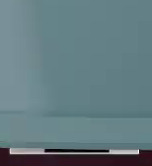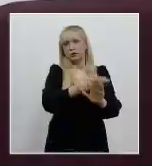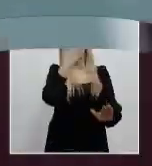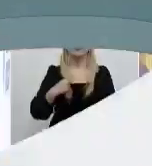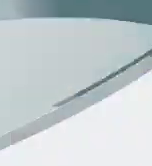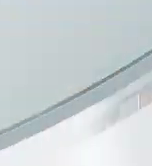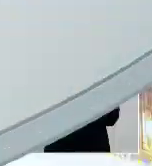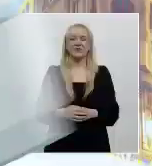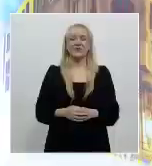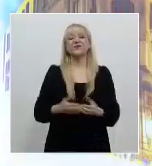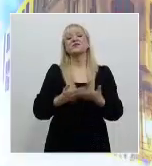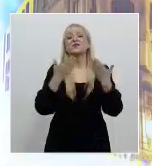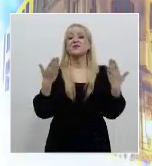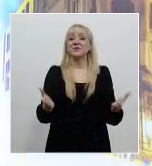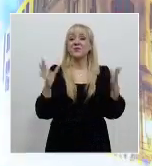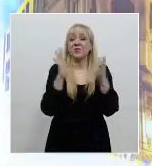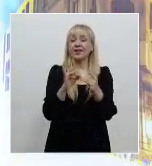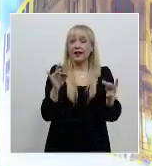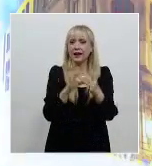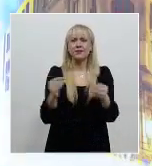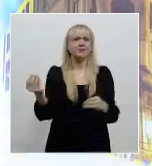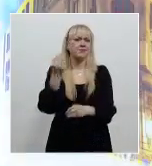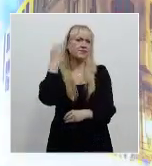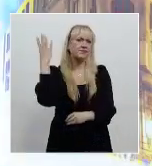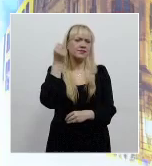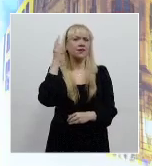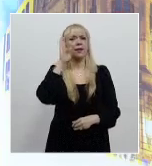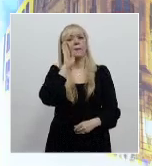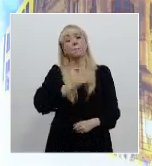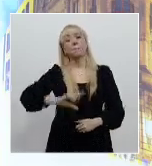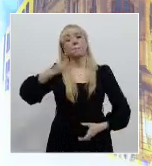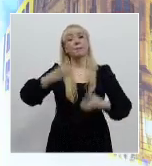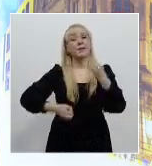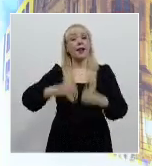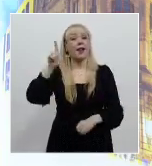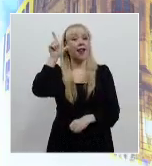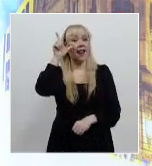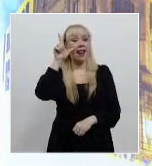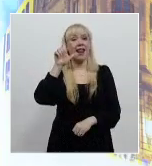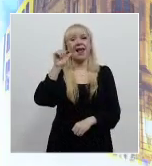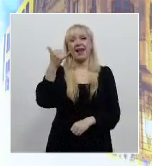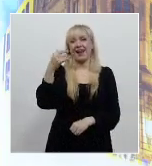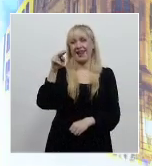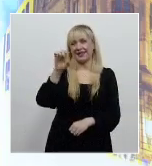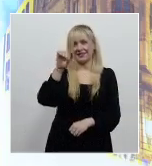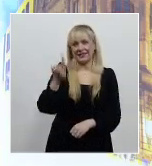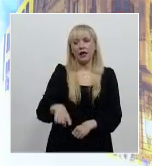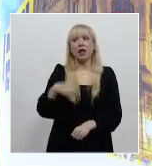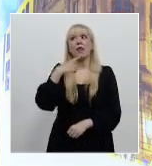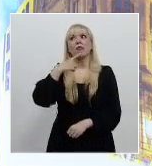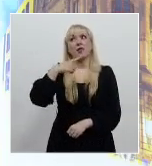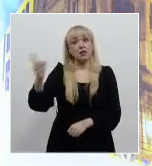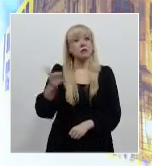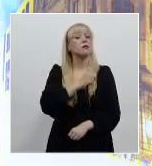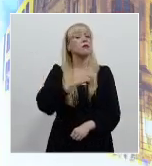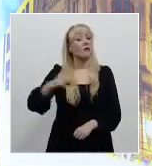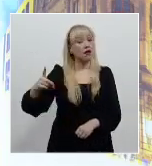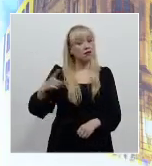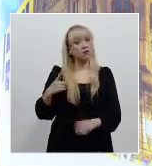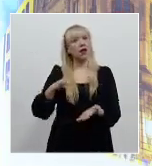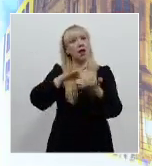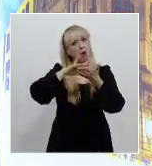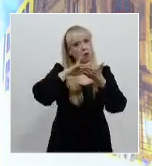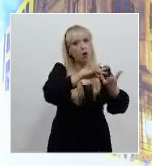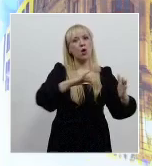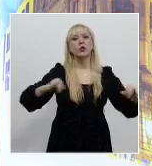mujer. Y en más noticias, durante un foro, el ministro Javier Lainez Potisek señaló que se debe fortalecer al Instituto